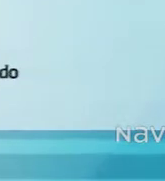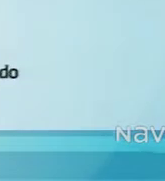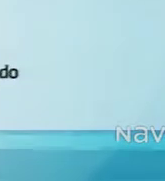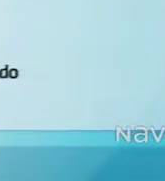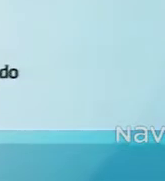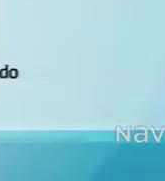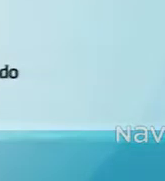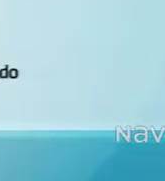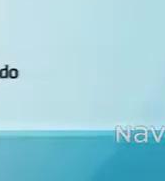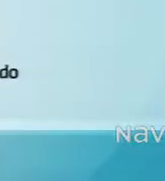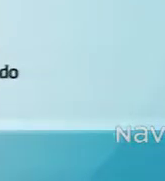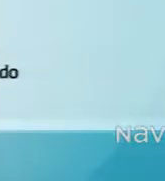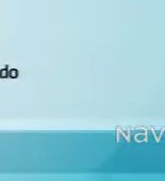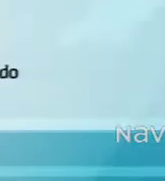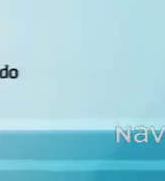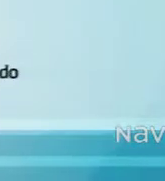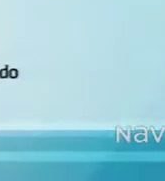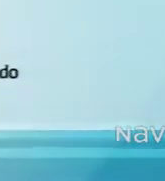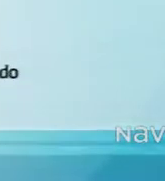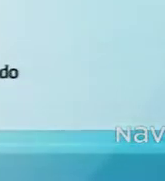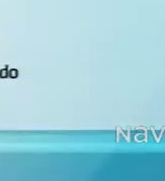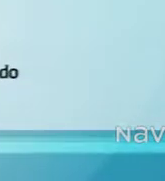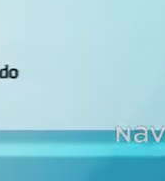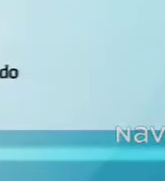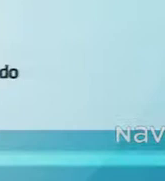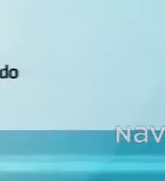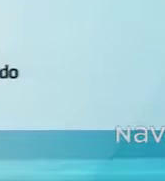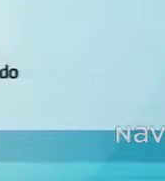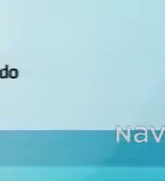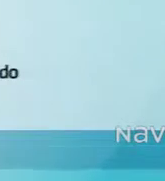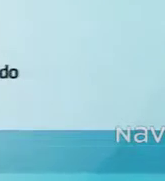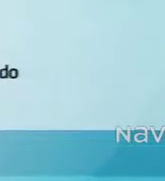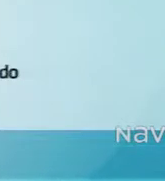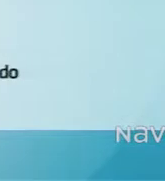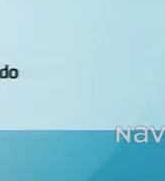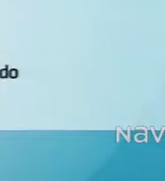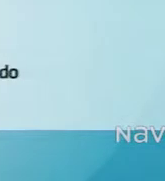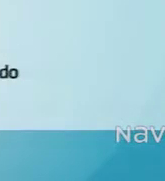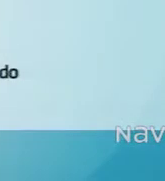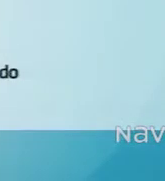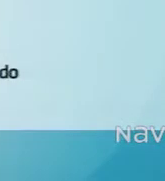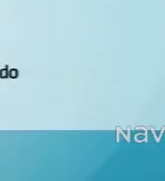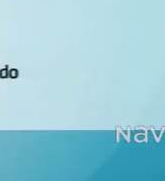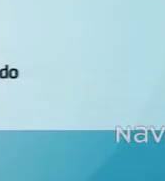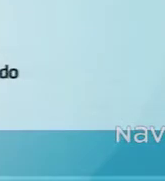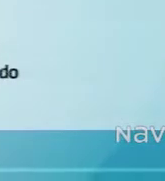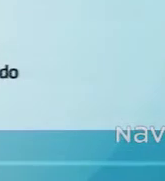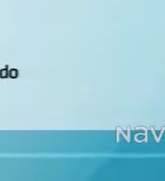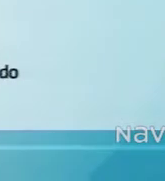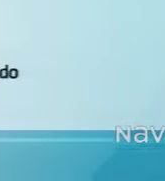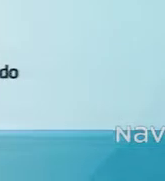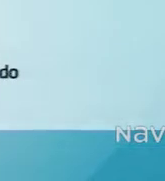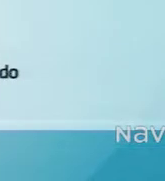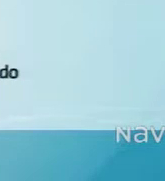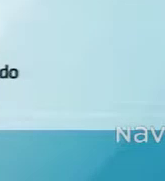prorrogable con posibilidad de pasar a indefinido. Las personas interesadas en la oferta deben mandar sus datos a la dirección de correo